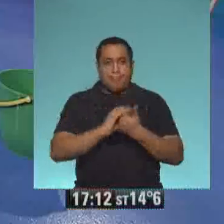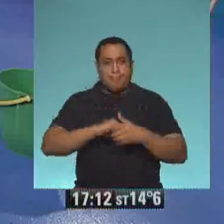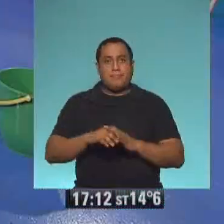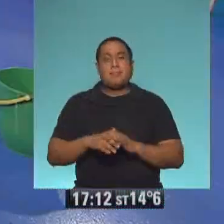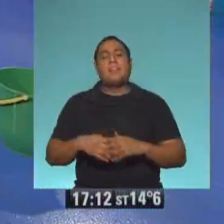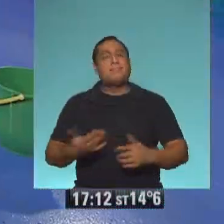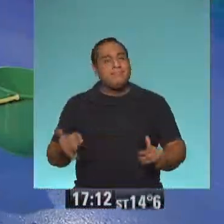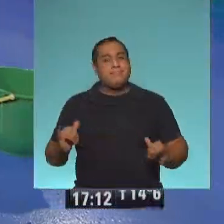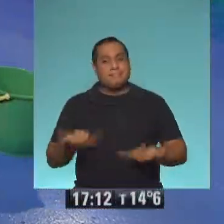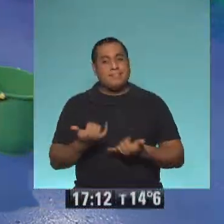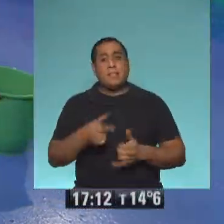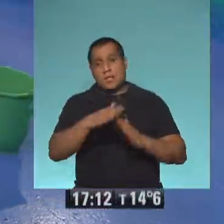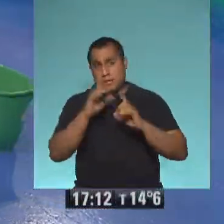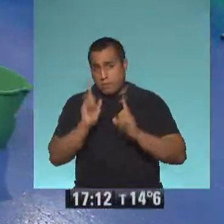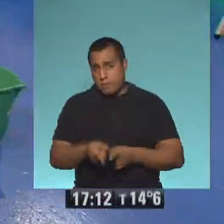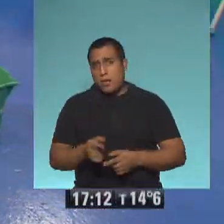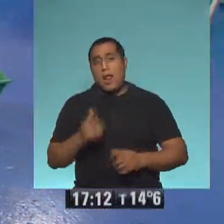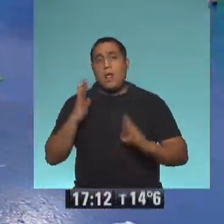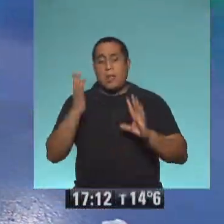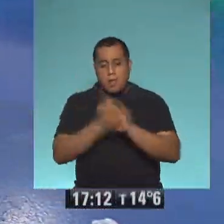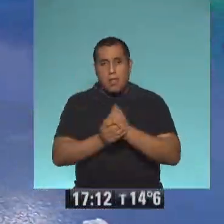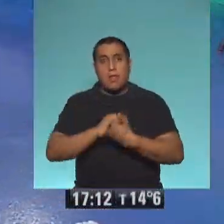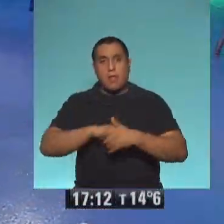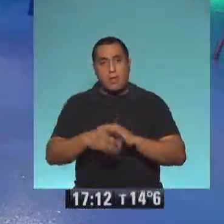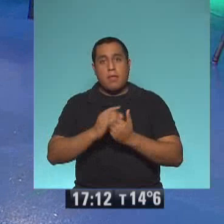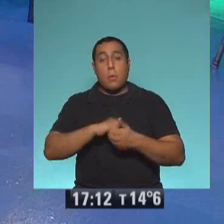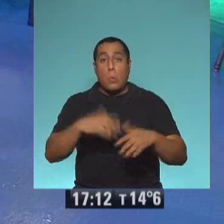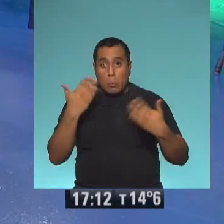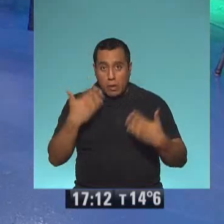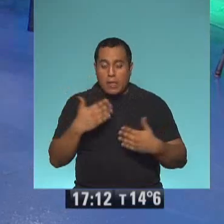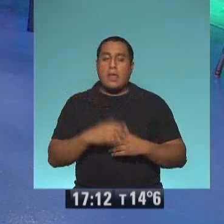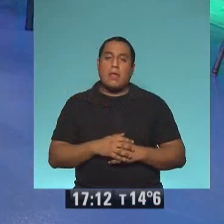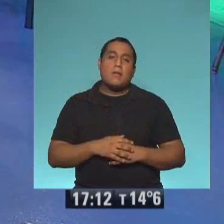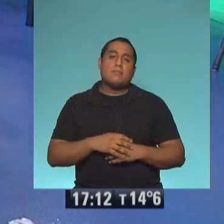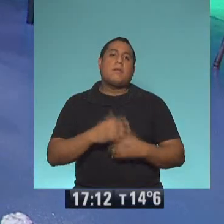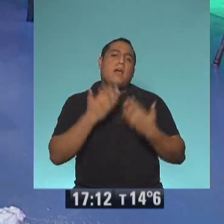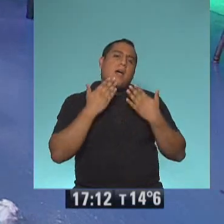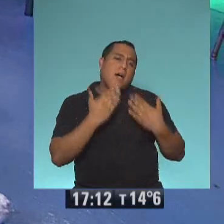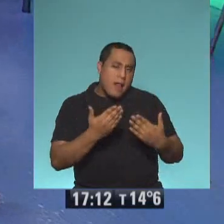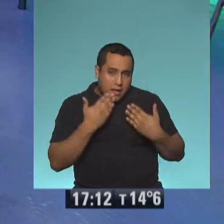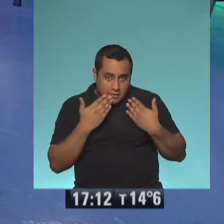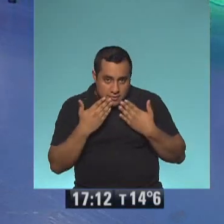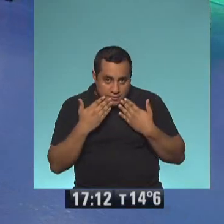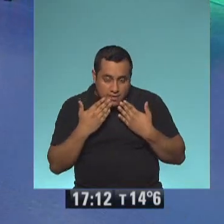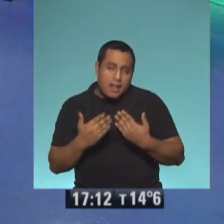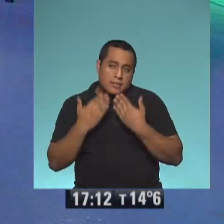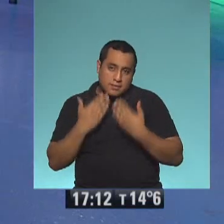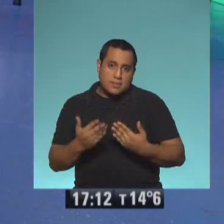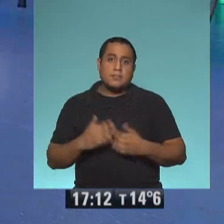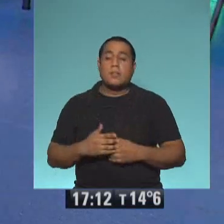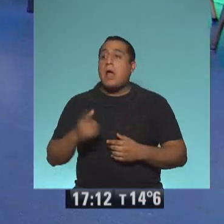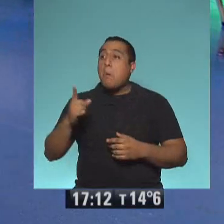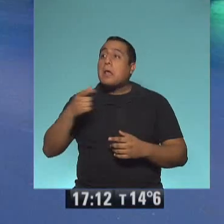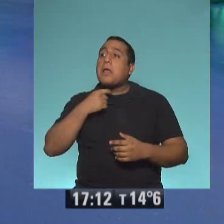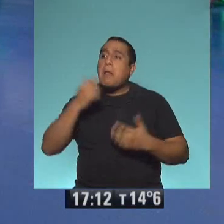bien no ponemos alcohol en gel también en casa nos vamos a lavar las manos si pueden mejor que agradecemos bien por estar acá muchas gracias queremos